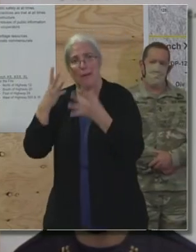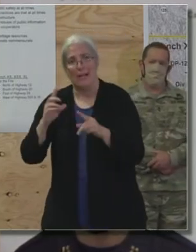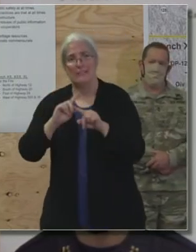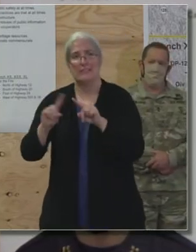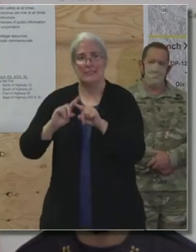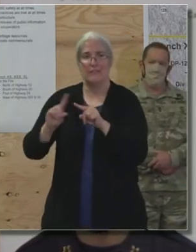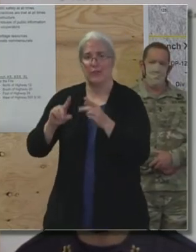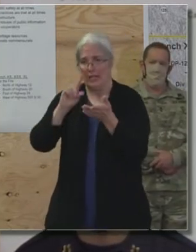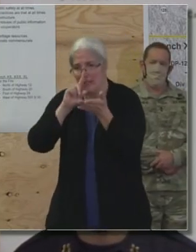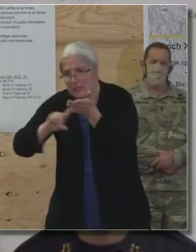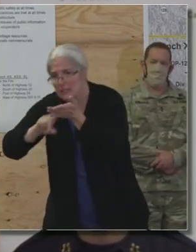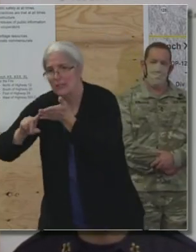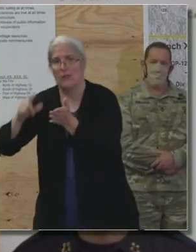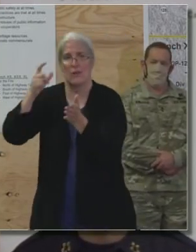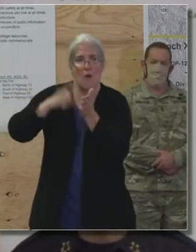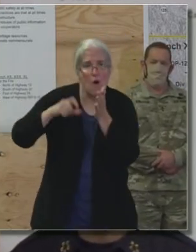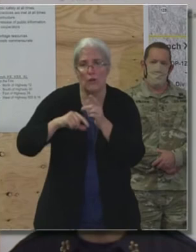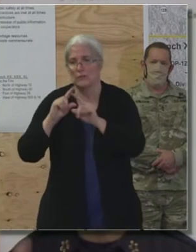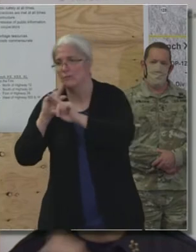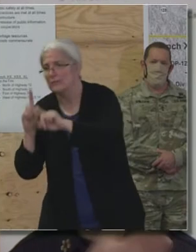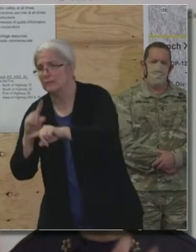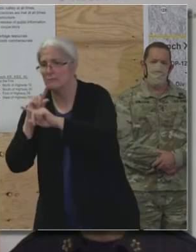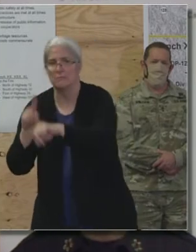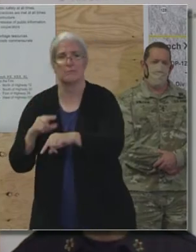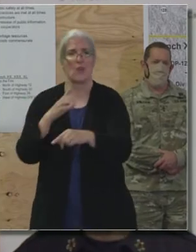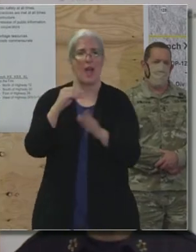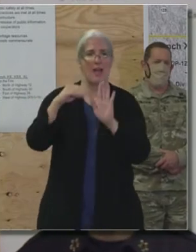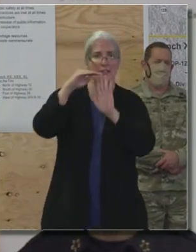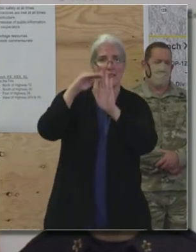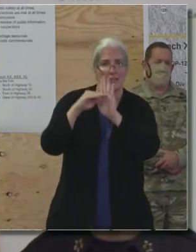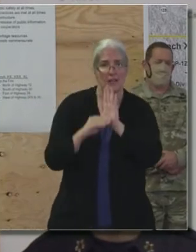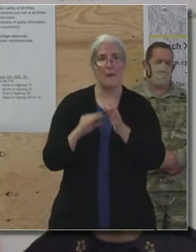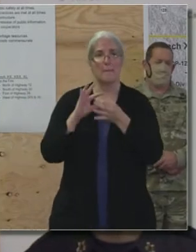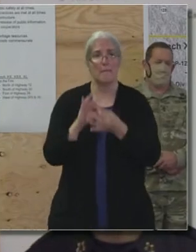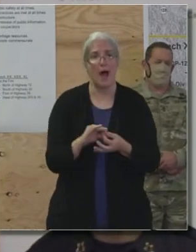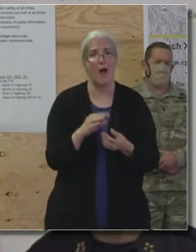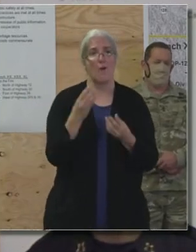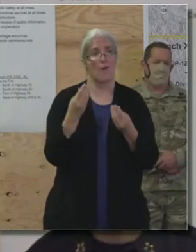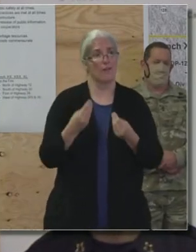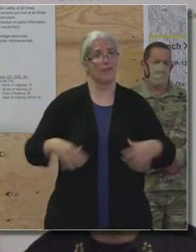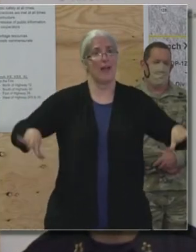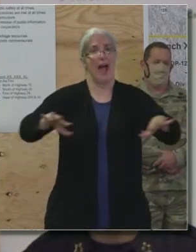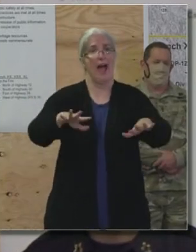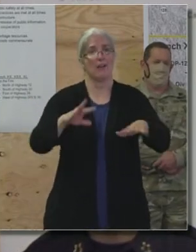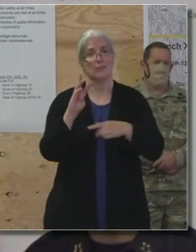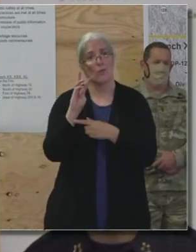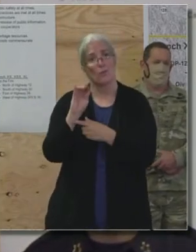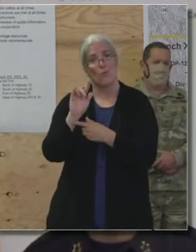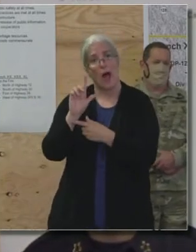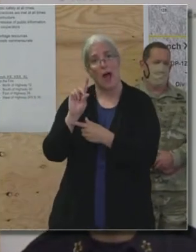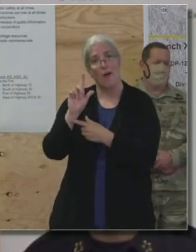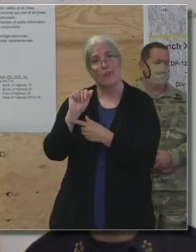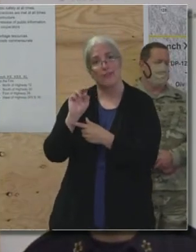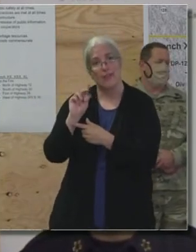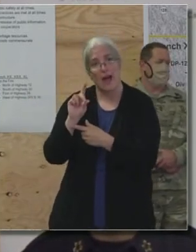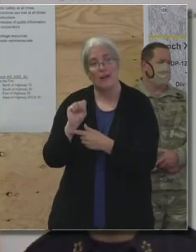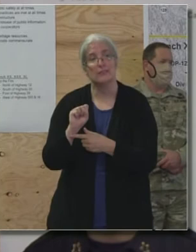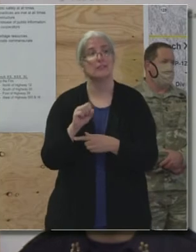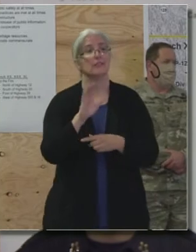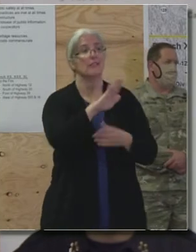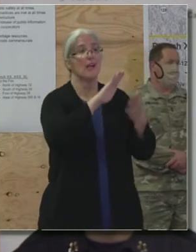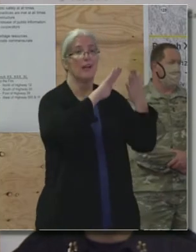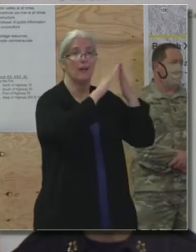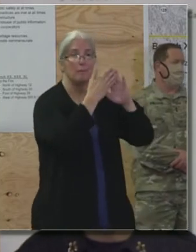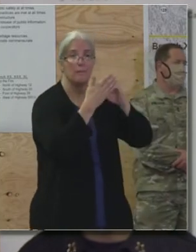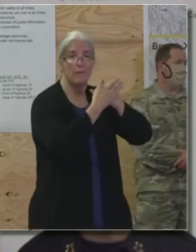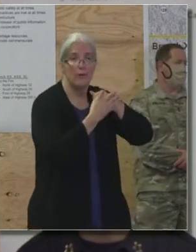ciertas escrituras también declaraciones y guías en el área sobre el intercambio en personas urbanas